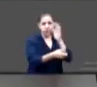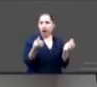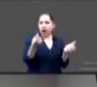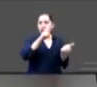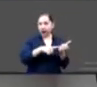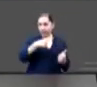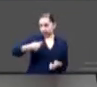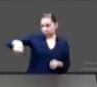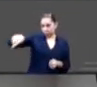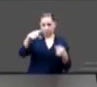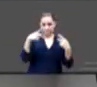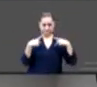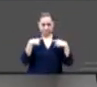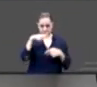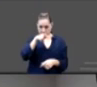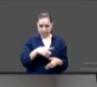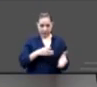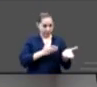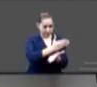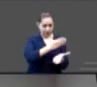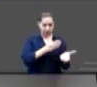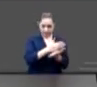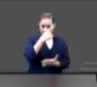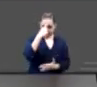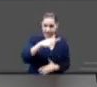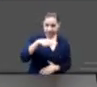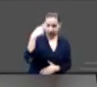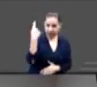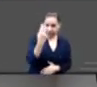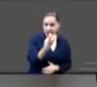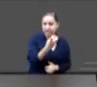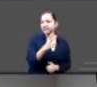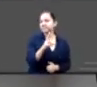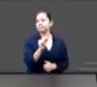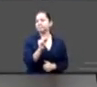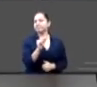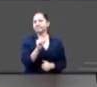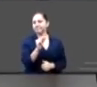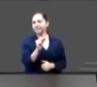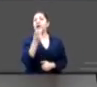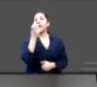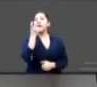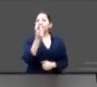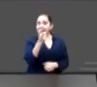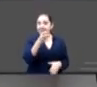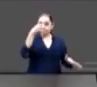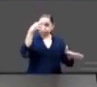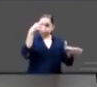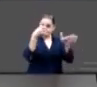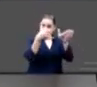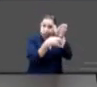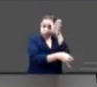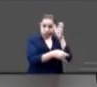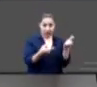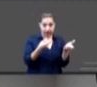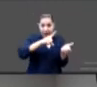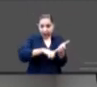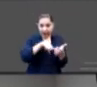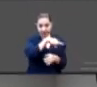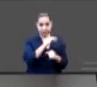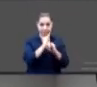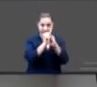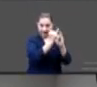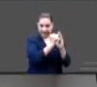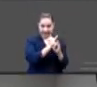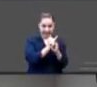podamos accesar tan fácilmente. Y lamentablemente, en esta web profunda y en esta web oscura es donde sucede la mayoría de los crímenes y delitos en